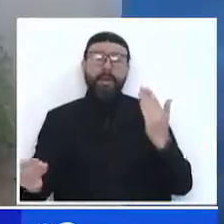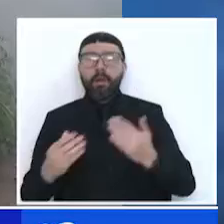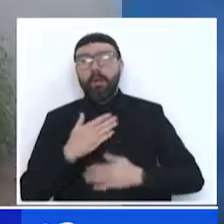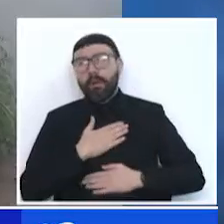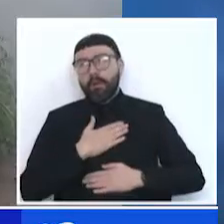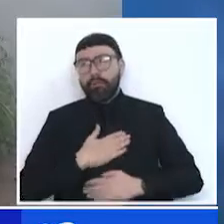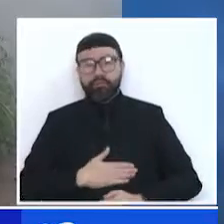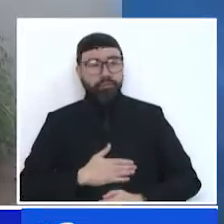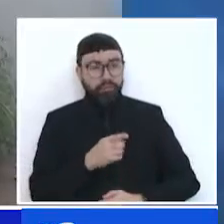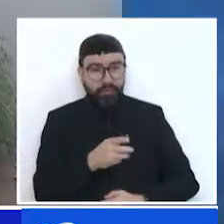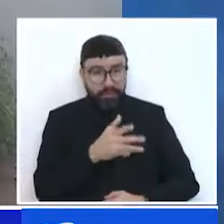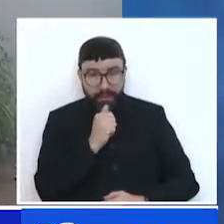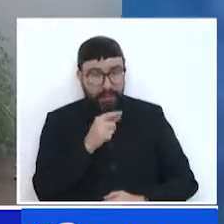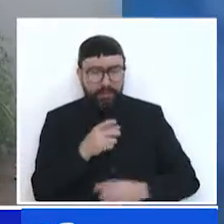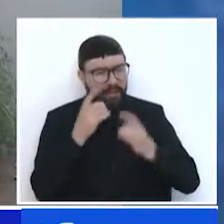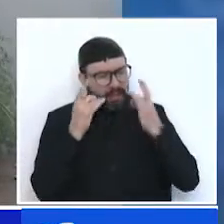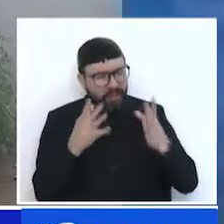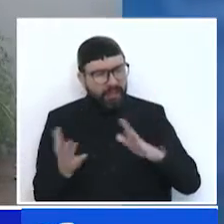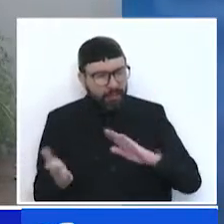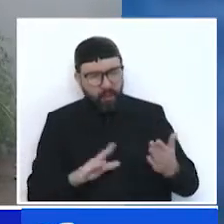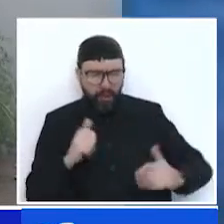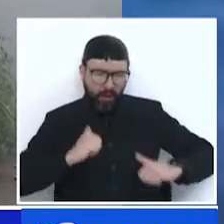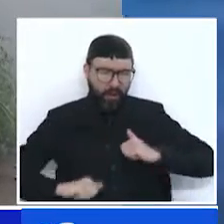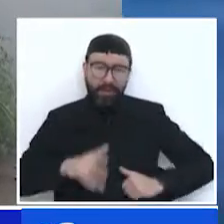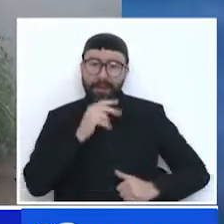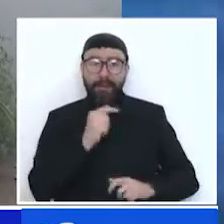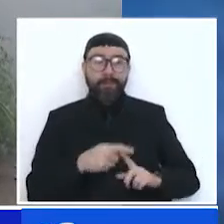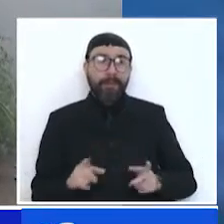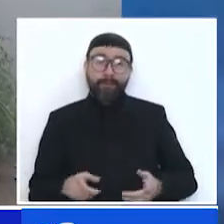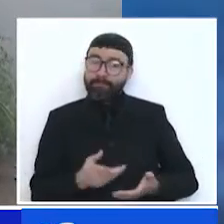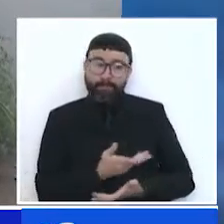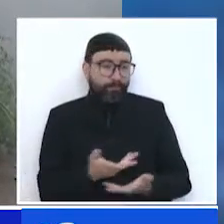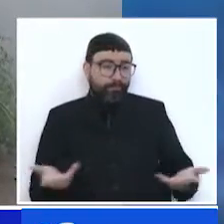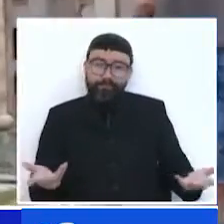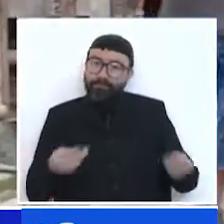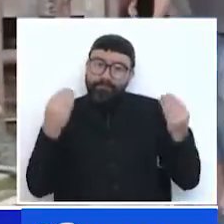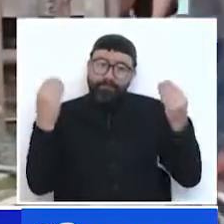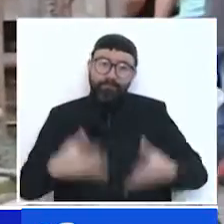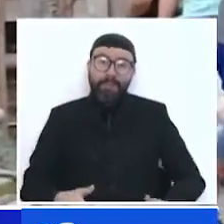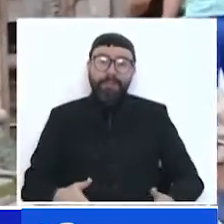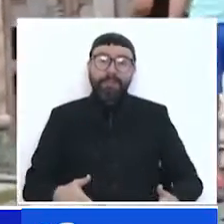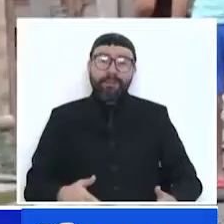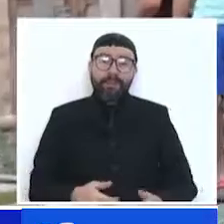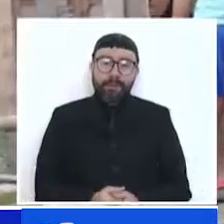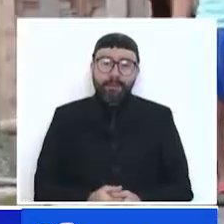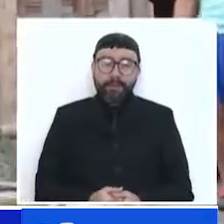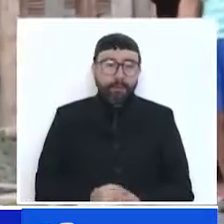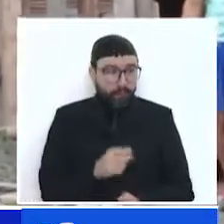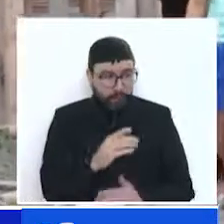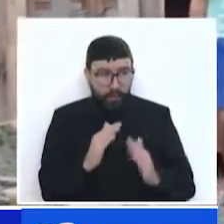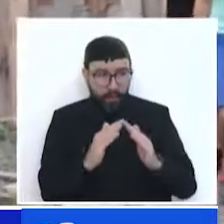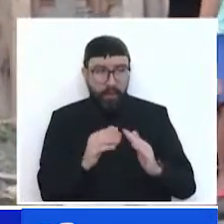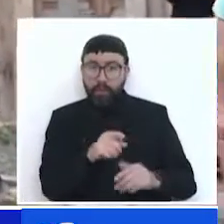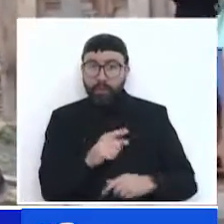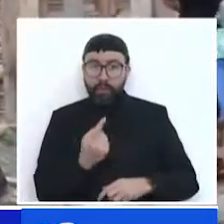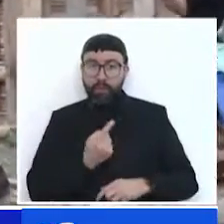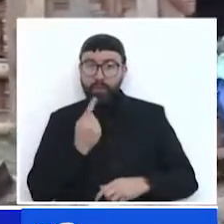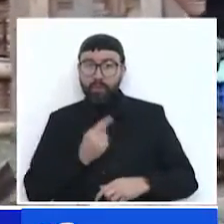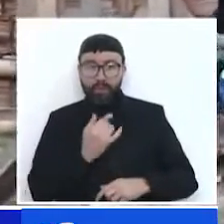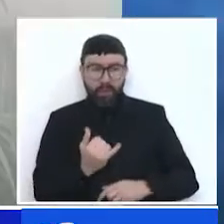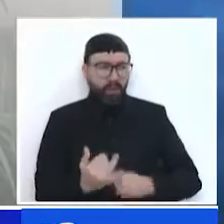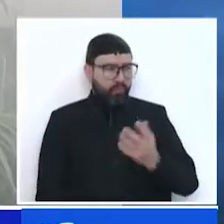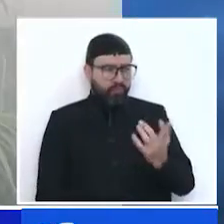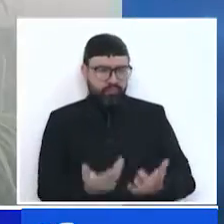se presentaron lesionados ni víctimas mortales, pero sí importantes pérdidas materiales, no solo en la vivienda consumida en su